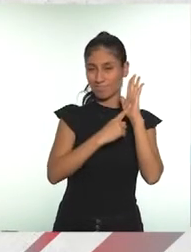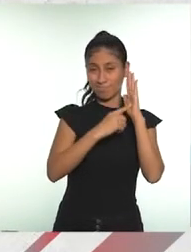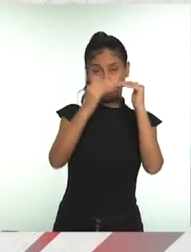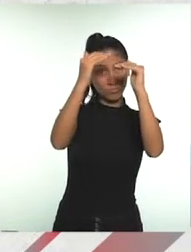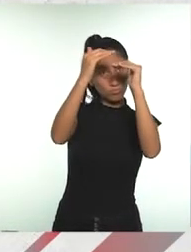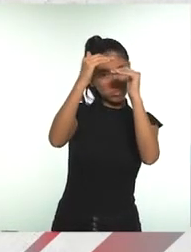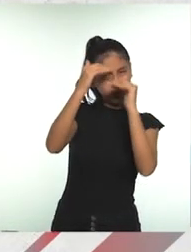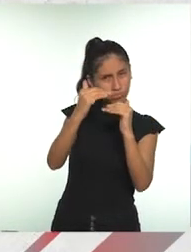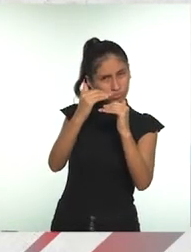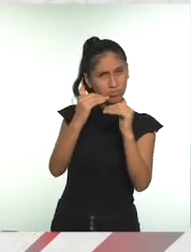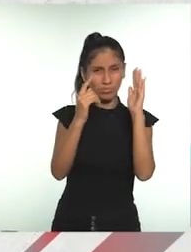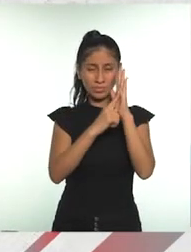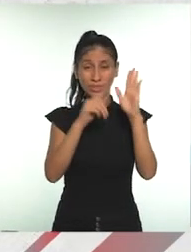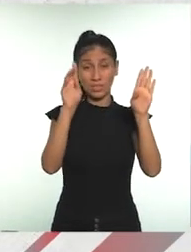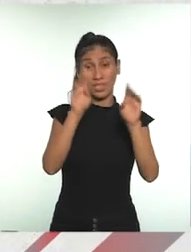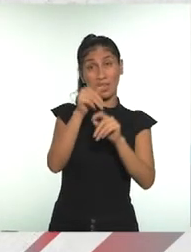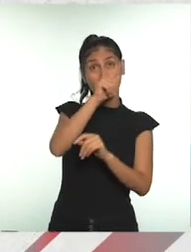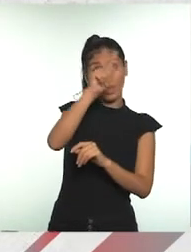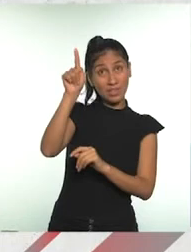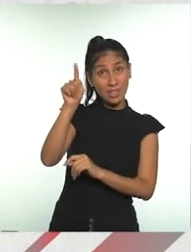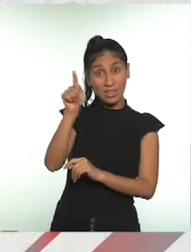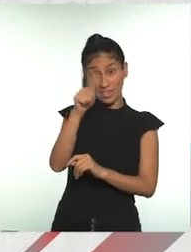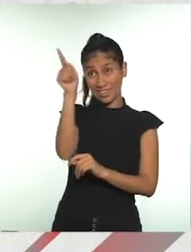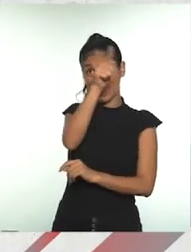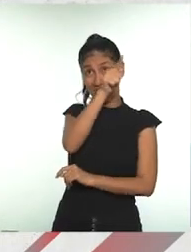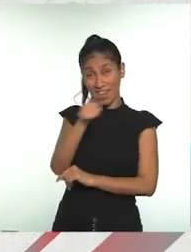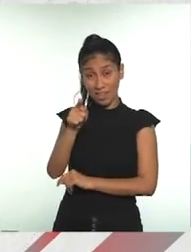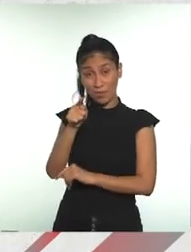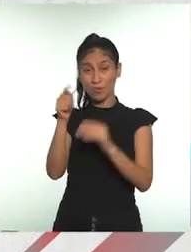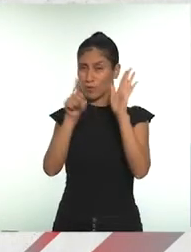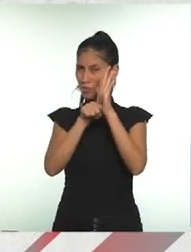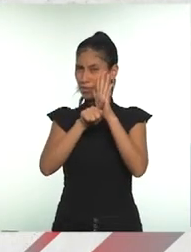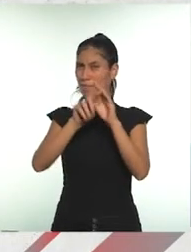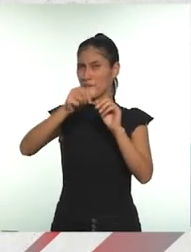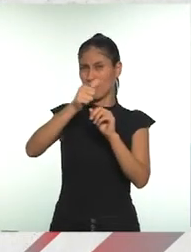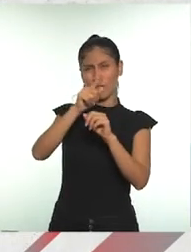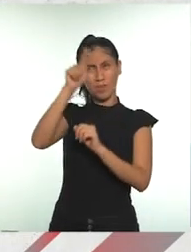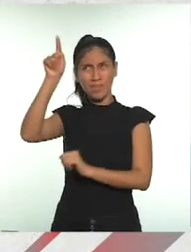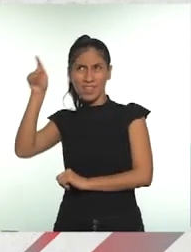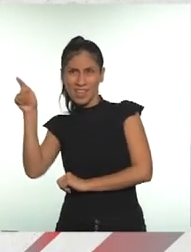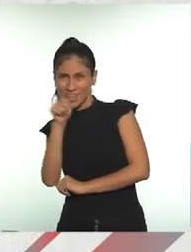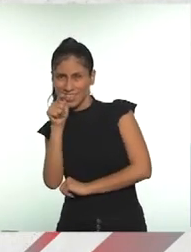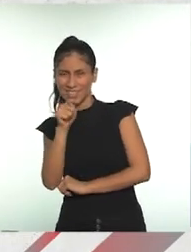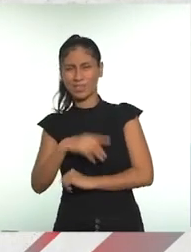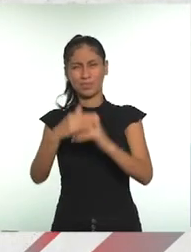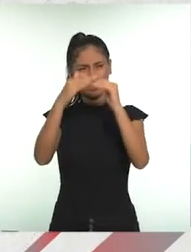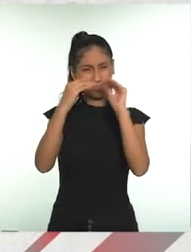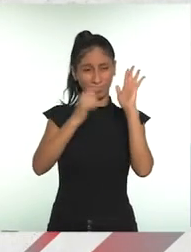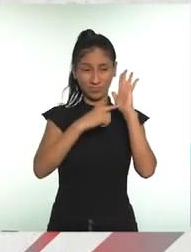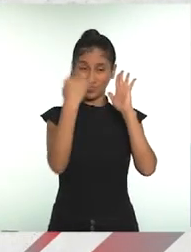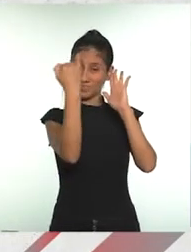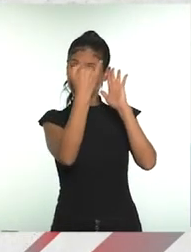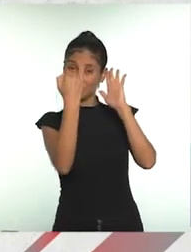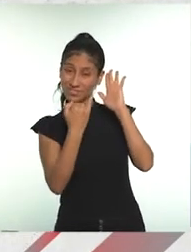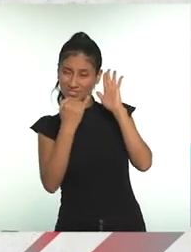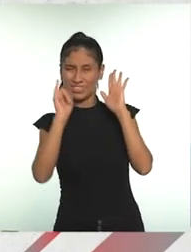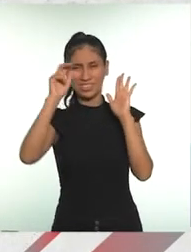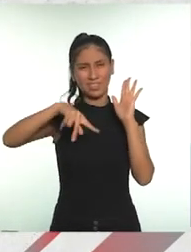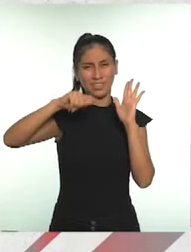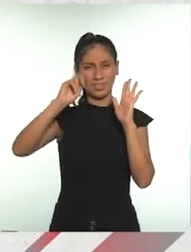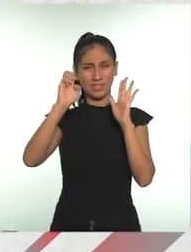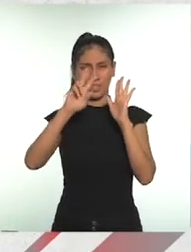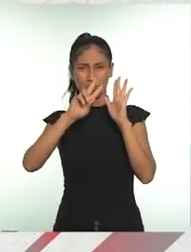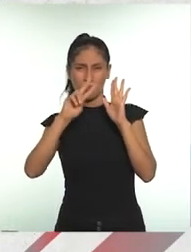que continúan de forma similar, cerrados por la izquierda y abiertos por la derecha. En el caso del sexto intervalo, este será un